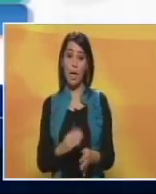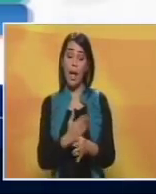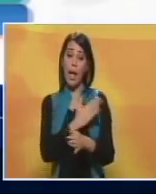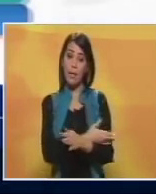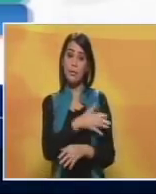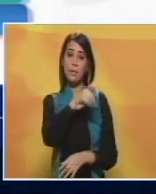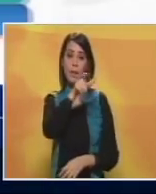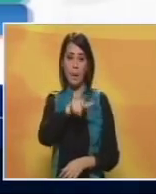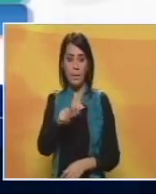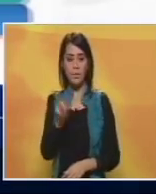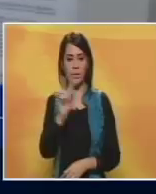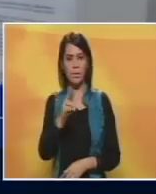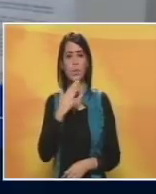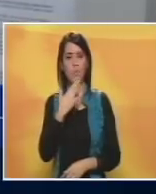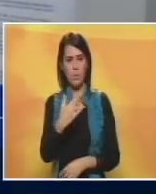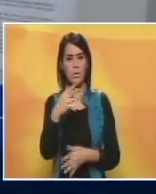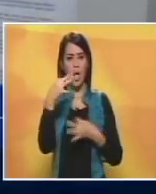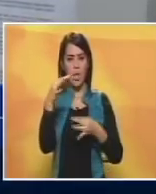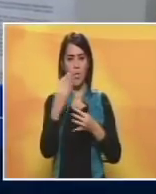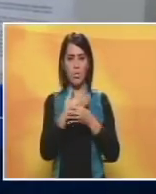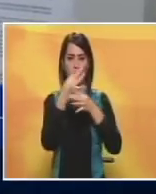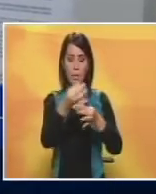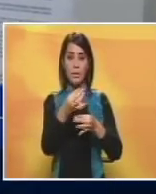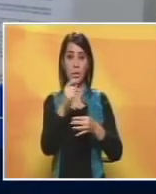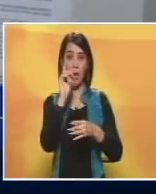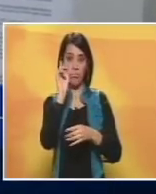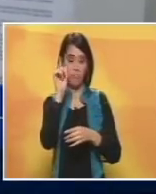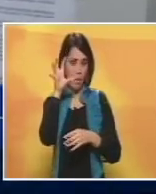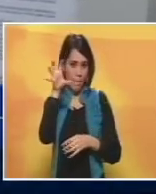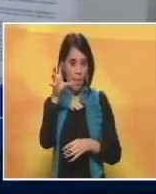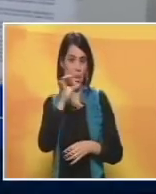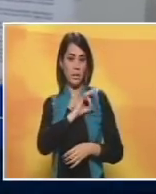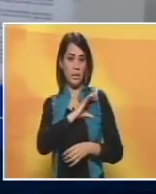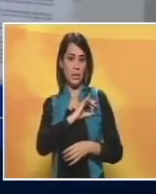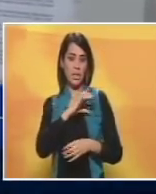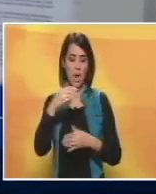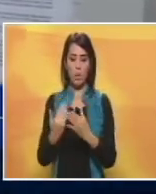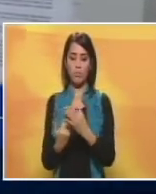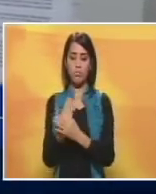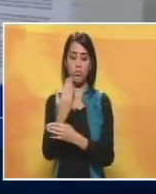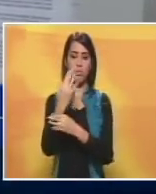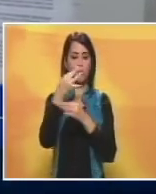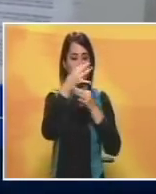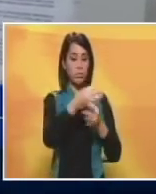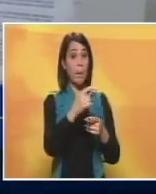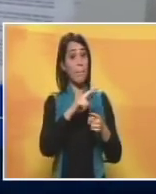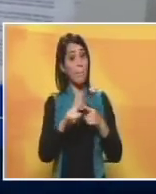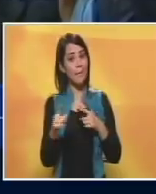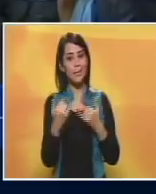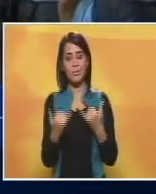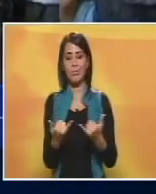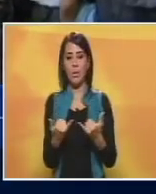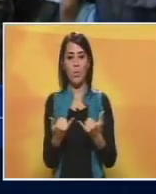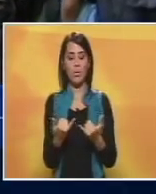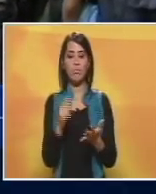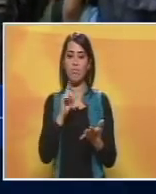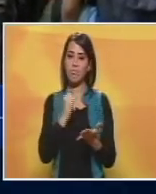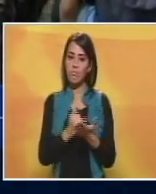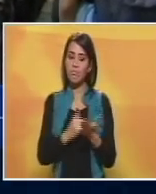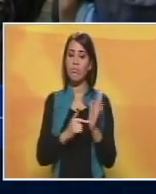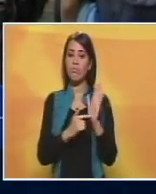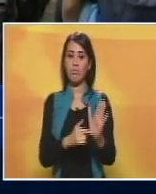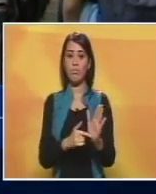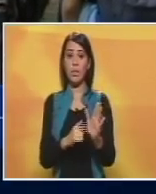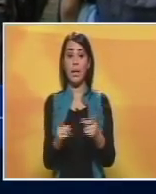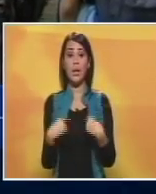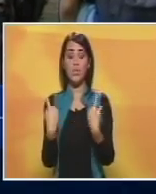ciudadanos venezolanos podían solicitar el documento desde Chile mediante Internet e imprimirlo, pero ahora se sumó el requisito de validar ese certificado